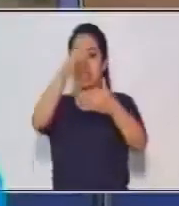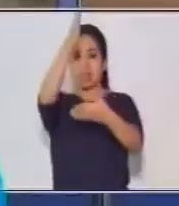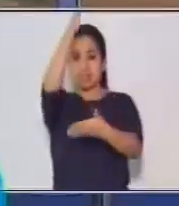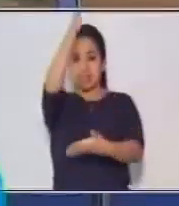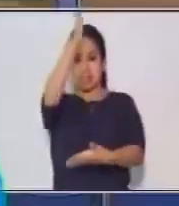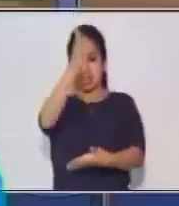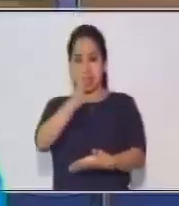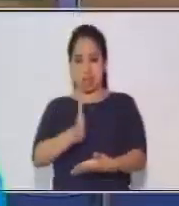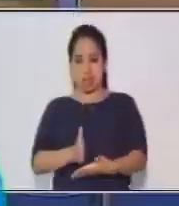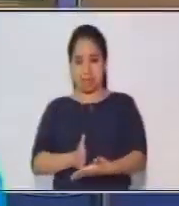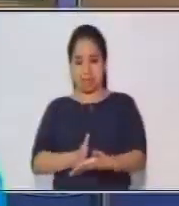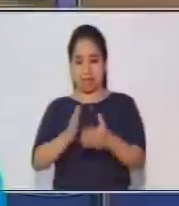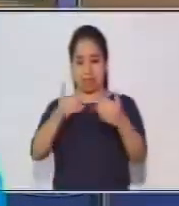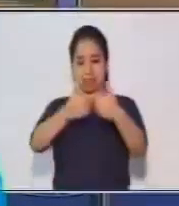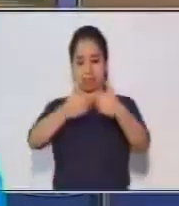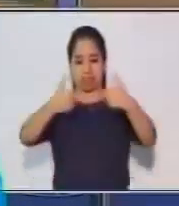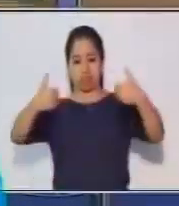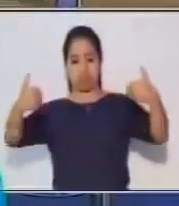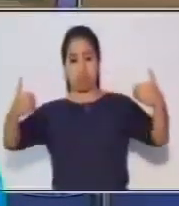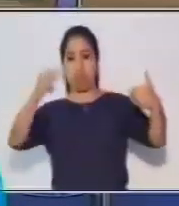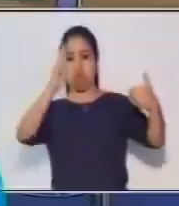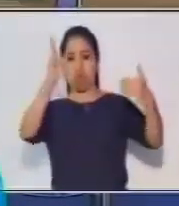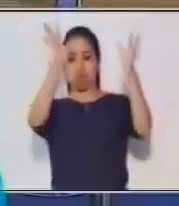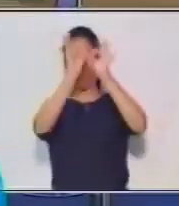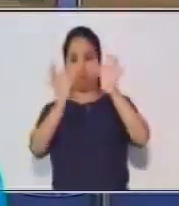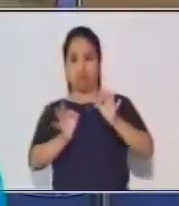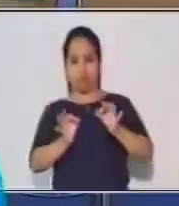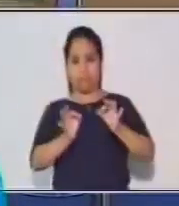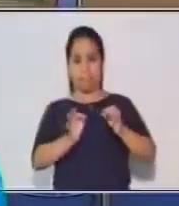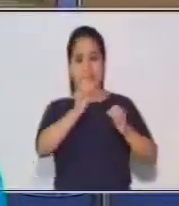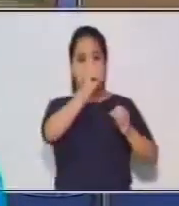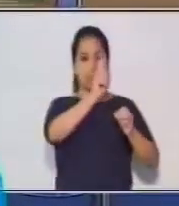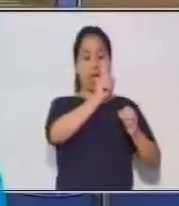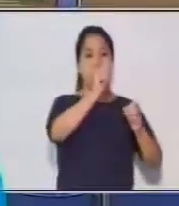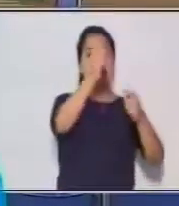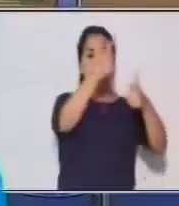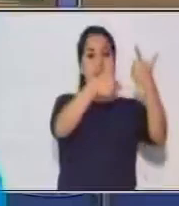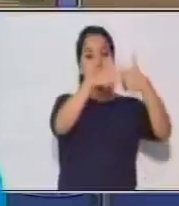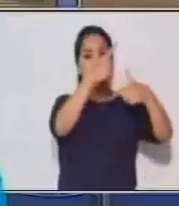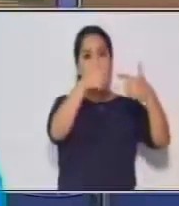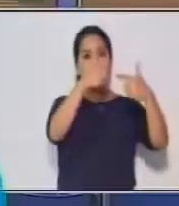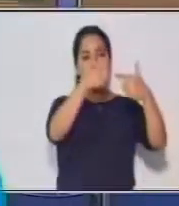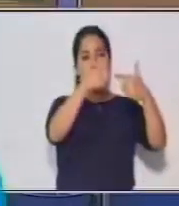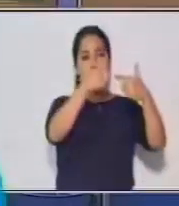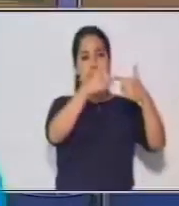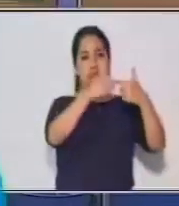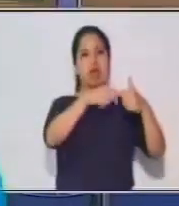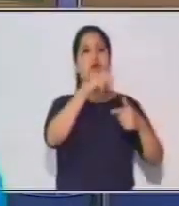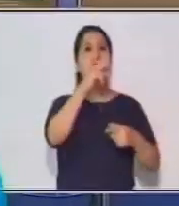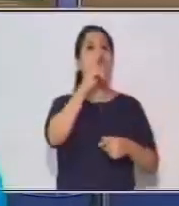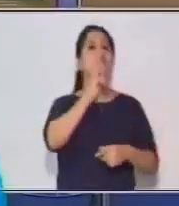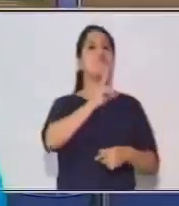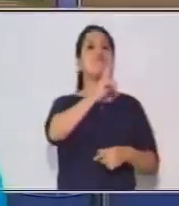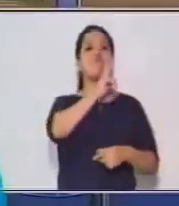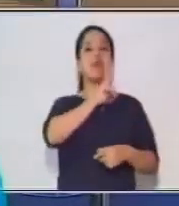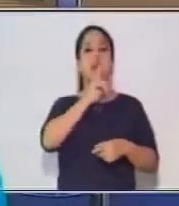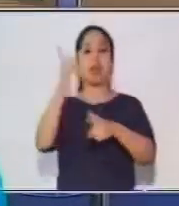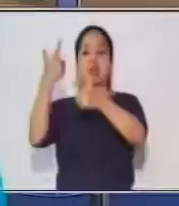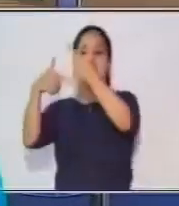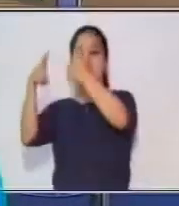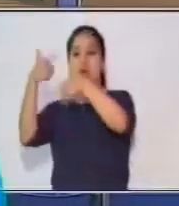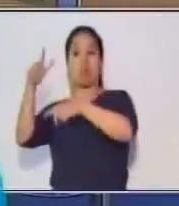dos formas: el lenguaje verbal y el lenguaje